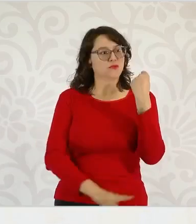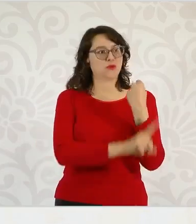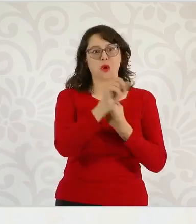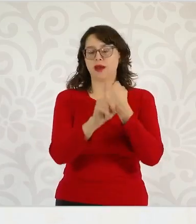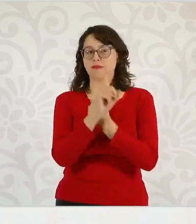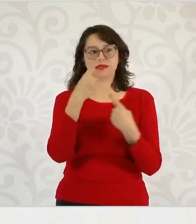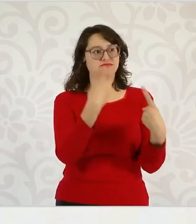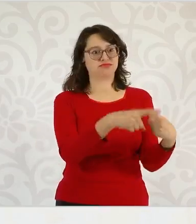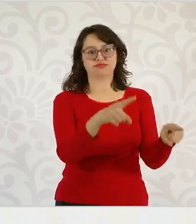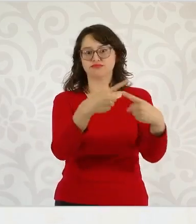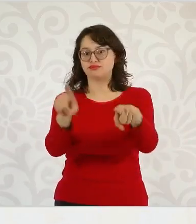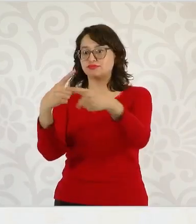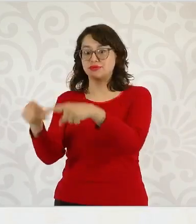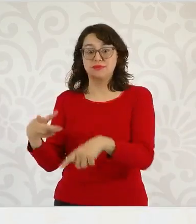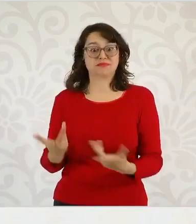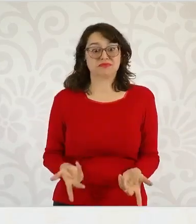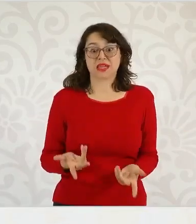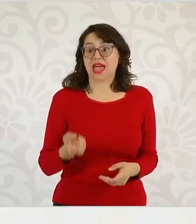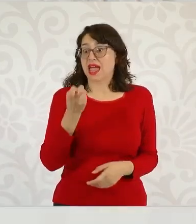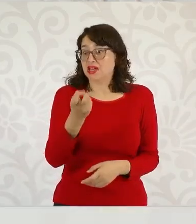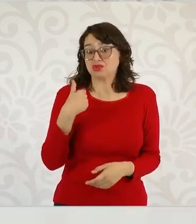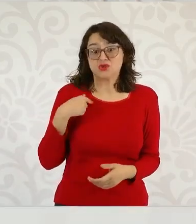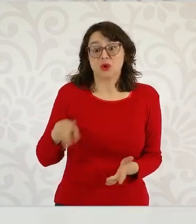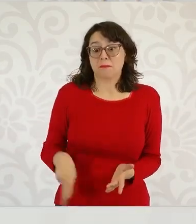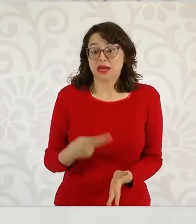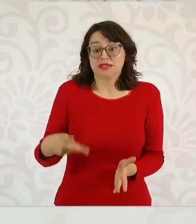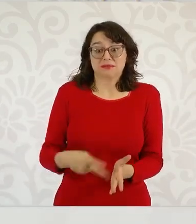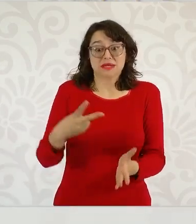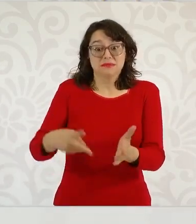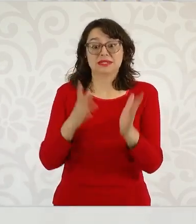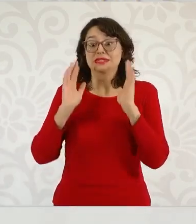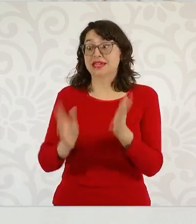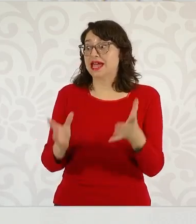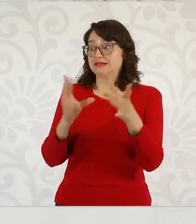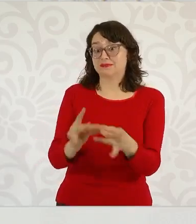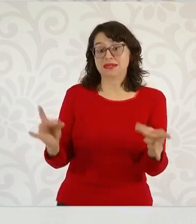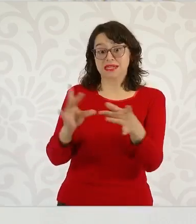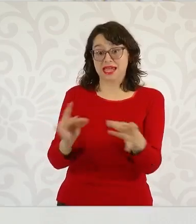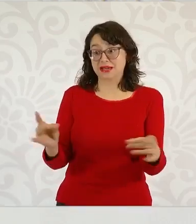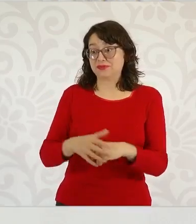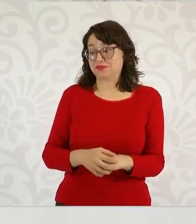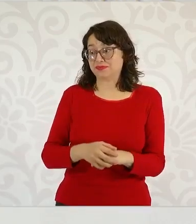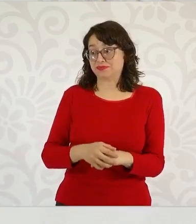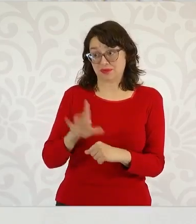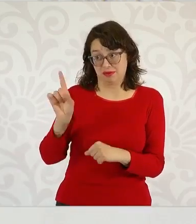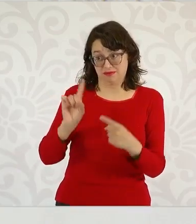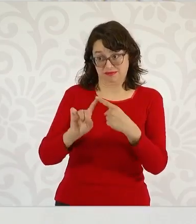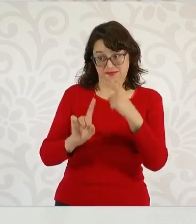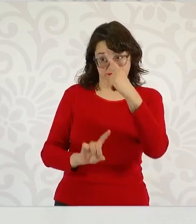ciertos recursos. Eso lo dije, lo he dicho más varias veces. 2, no se va a dar ninguna nueva